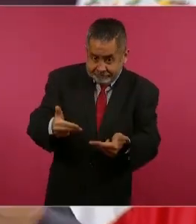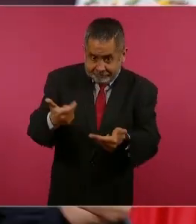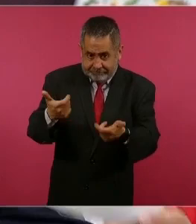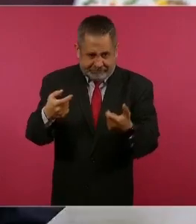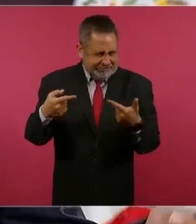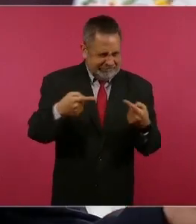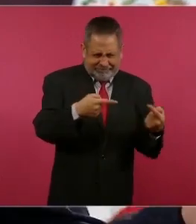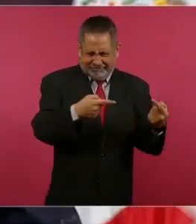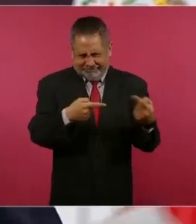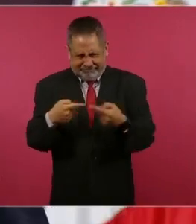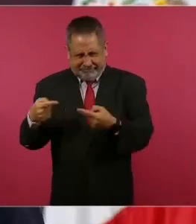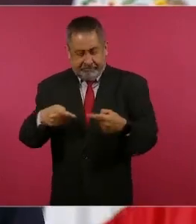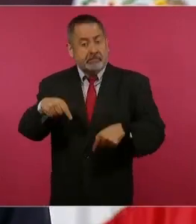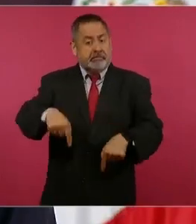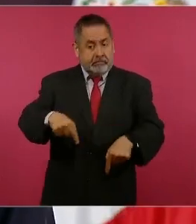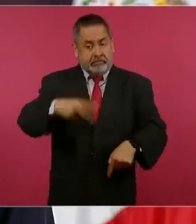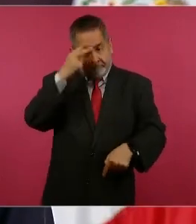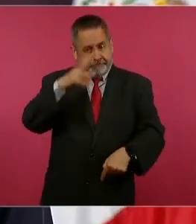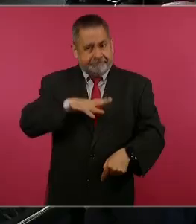aquí conozco casos